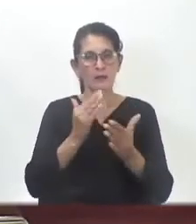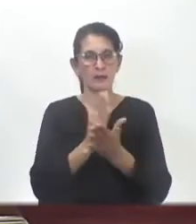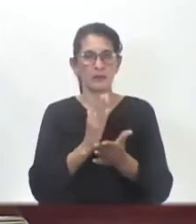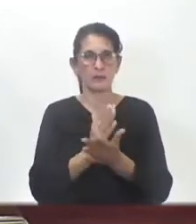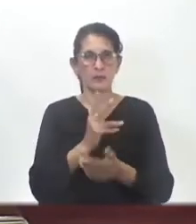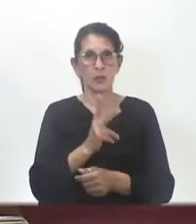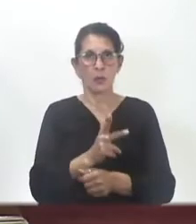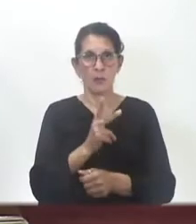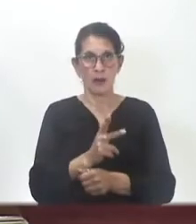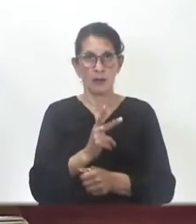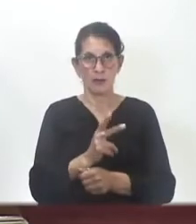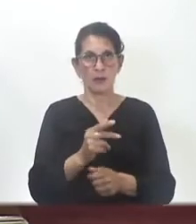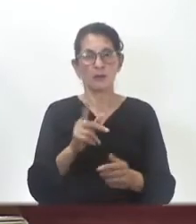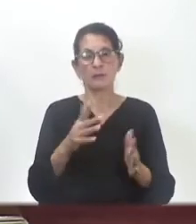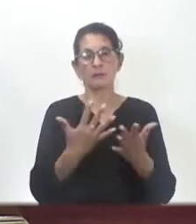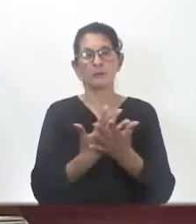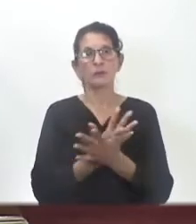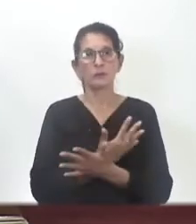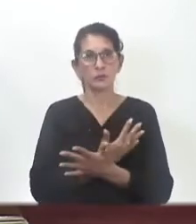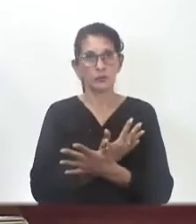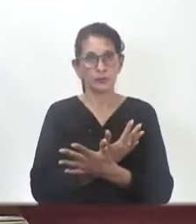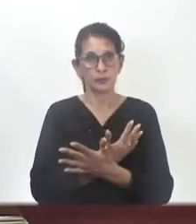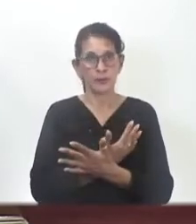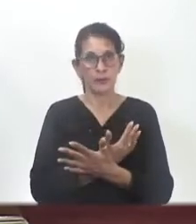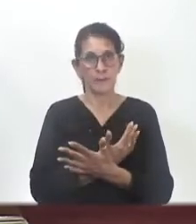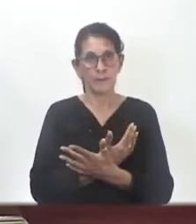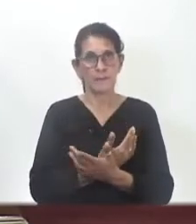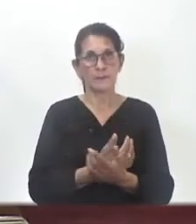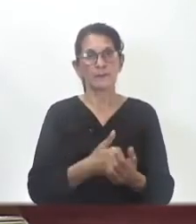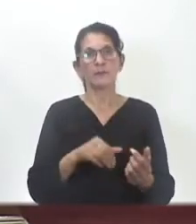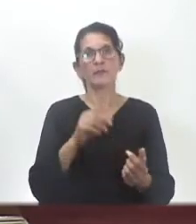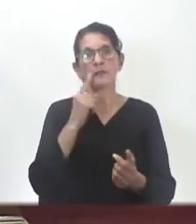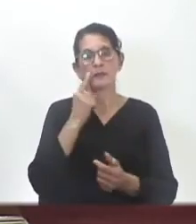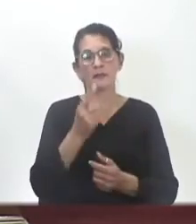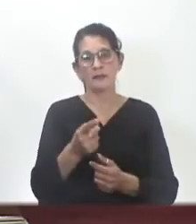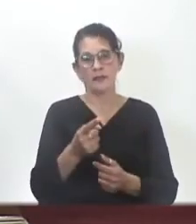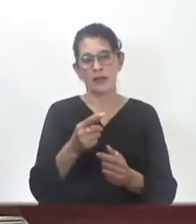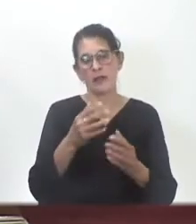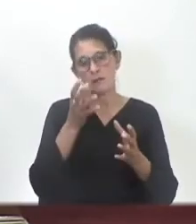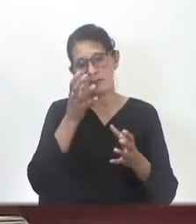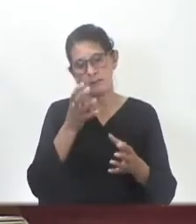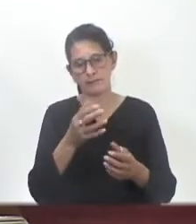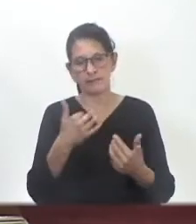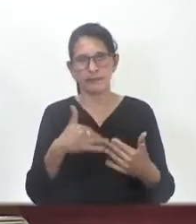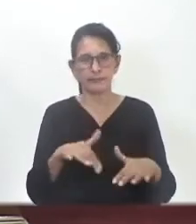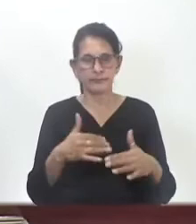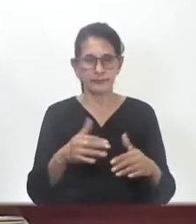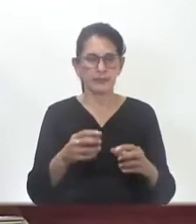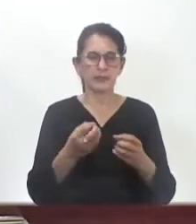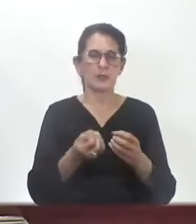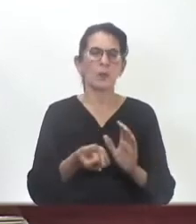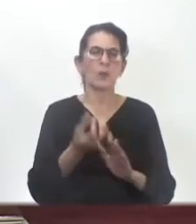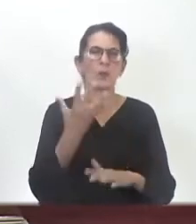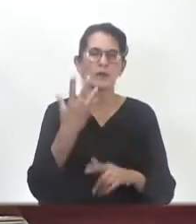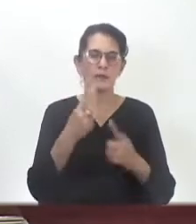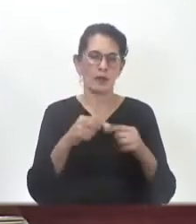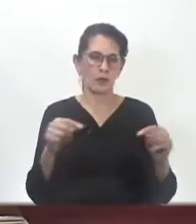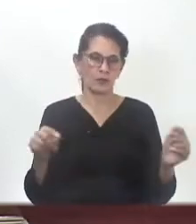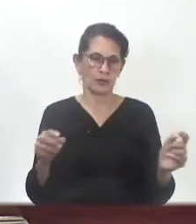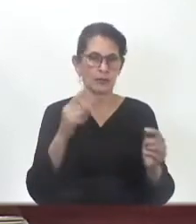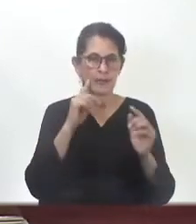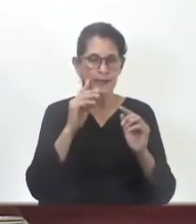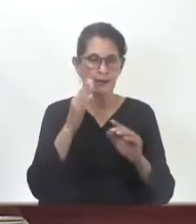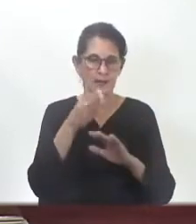estar signado por un dramático ritmo que se alternan nuevos horrores y frente a ellos nuevos mecanismos para enfrentarlos.